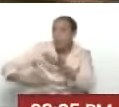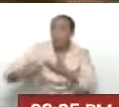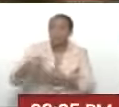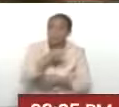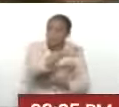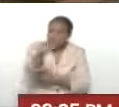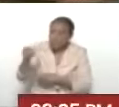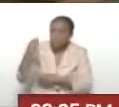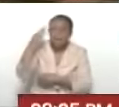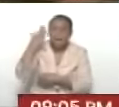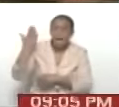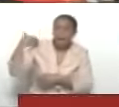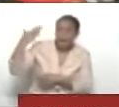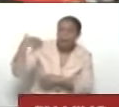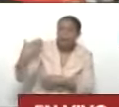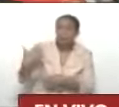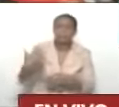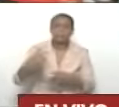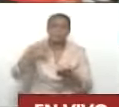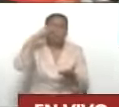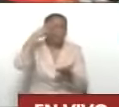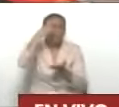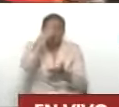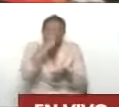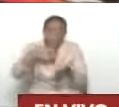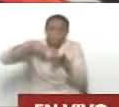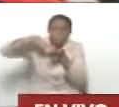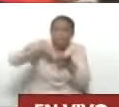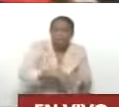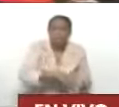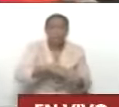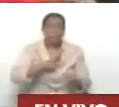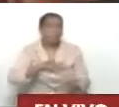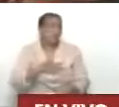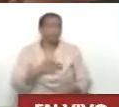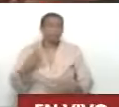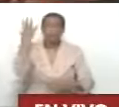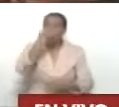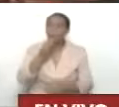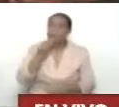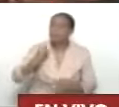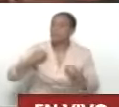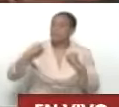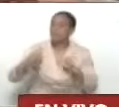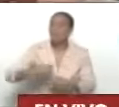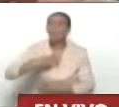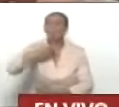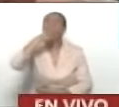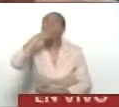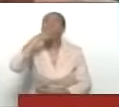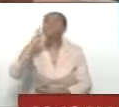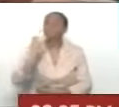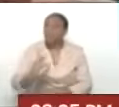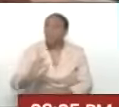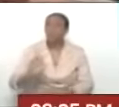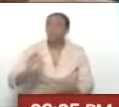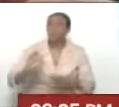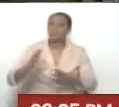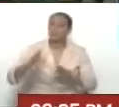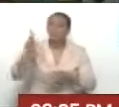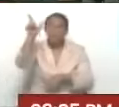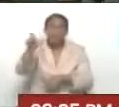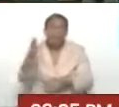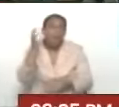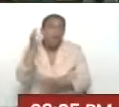usted dice, nos quieren agachar la mirada, pero lo que logran es que la juventud se levante, lo que logran es que una muchacha de la